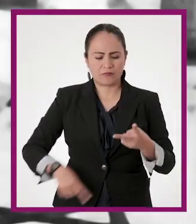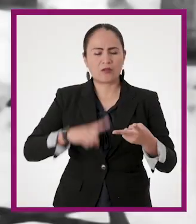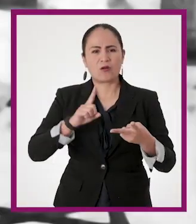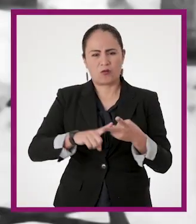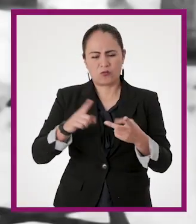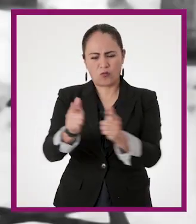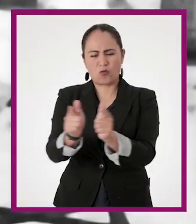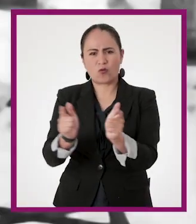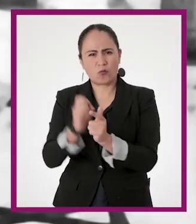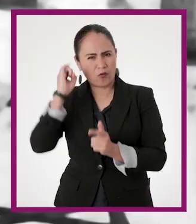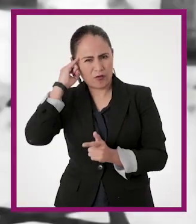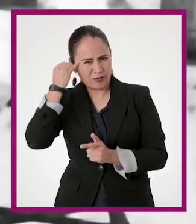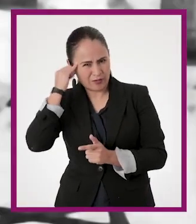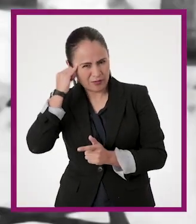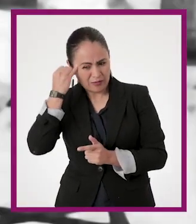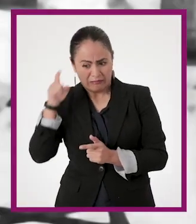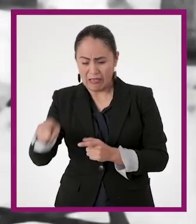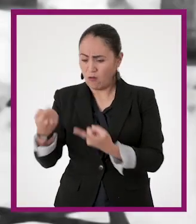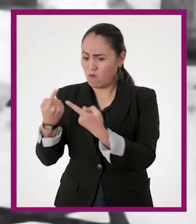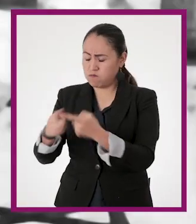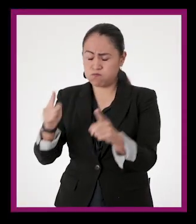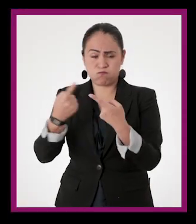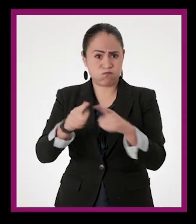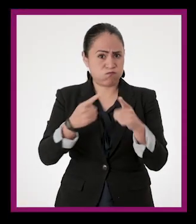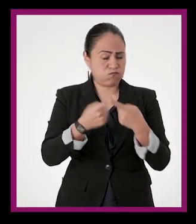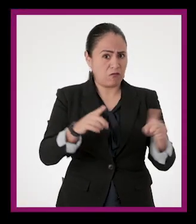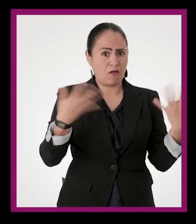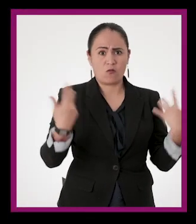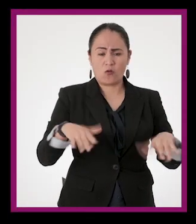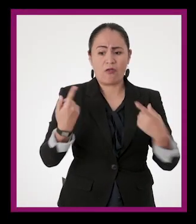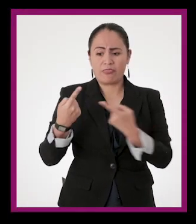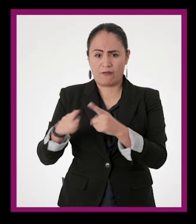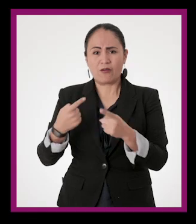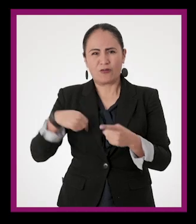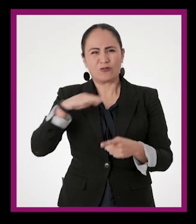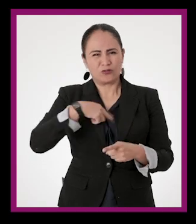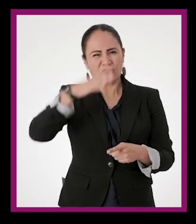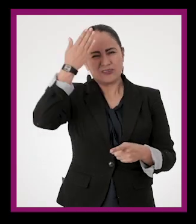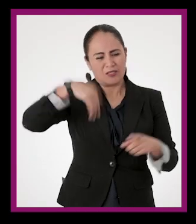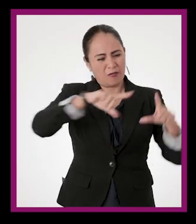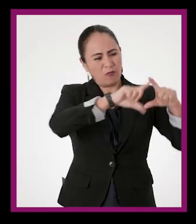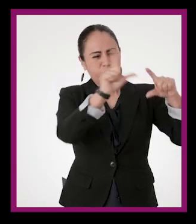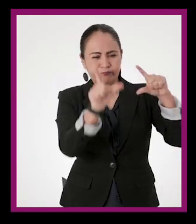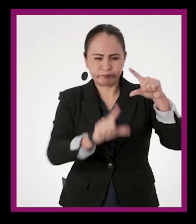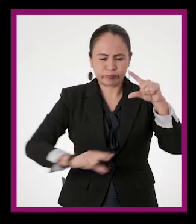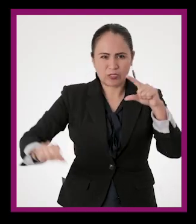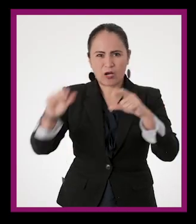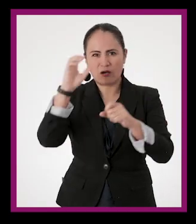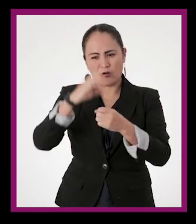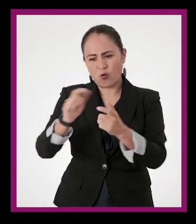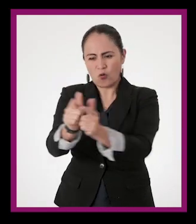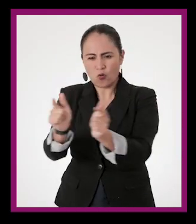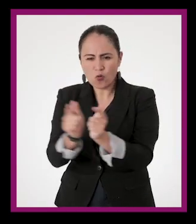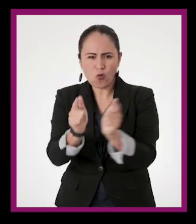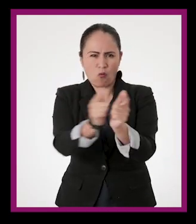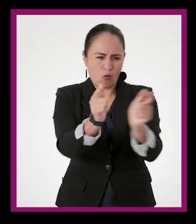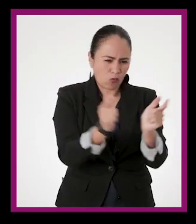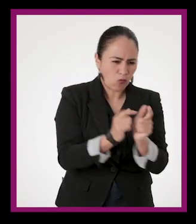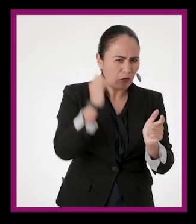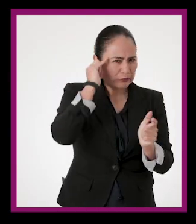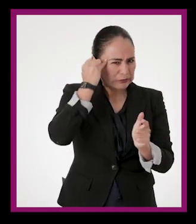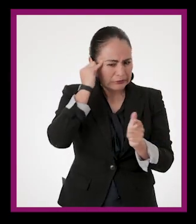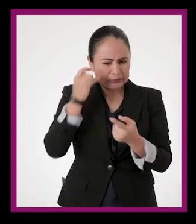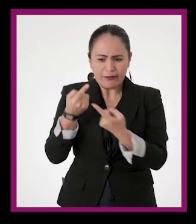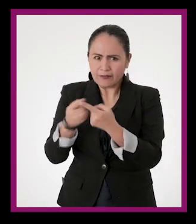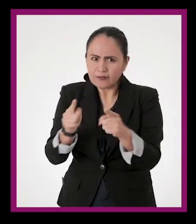Otra es la indígena, que también es increíblemente diversa. Nosotros lo sabremos porque vivimos aquí y vivimos esa diversidad de grupos indígenas